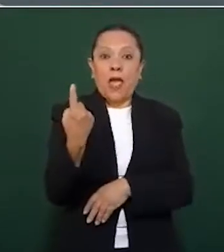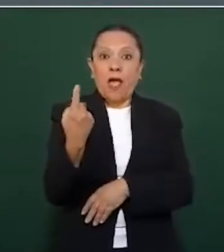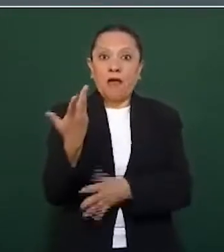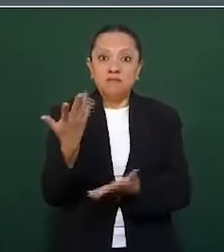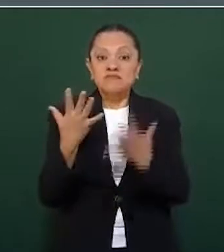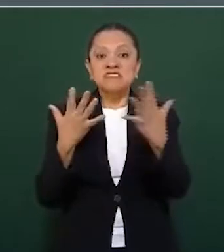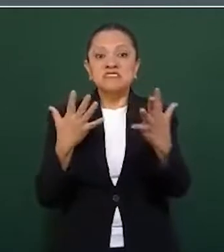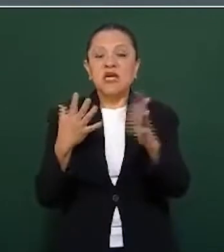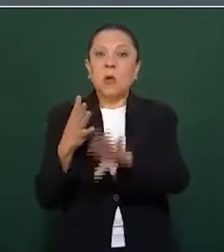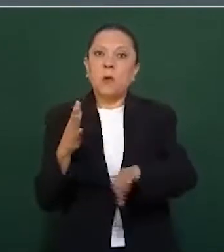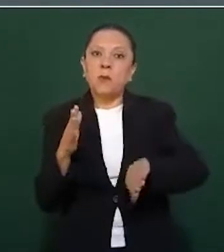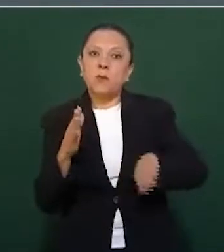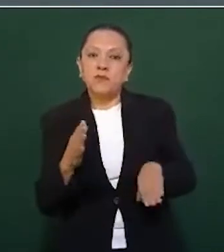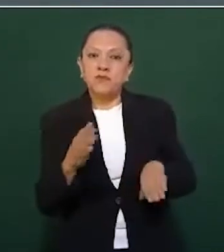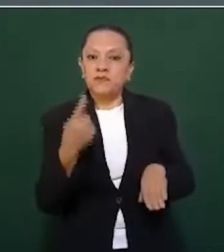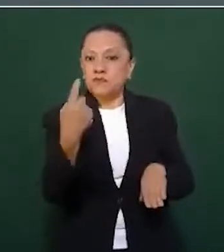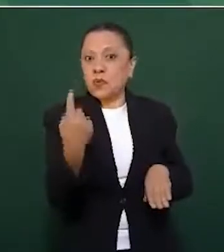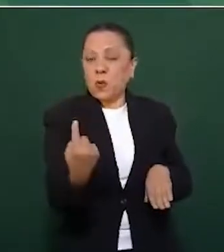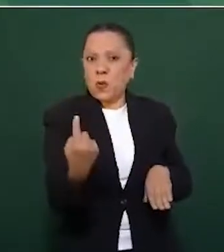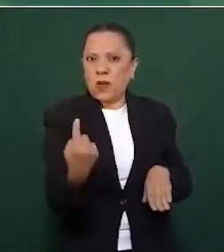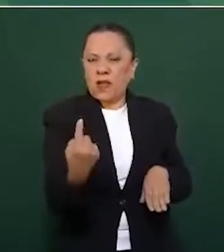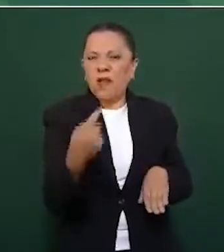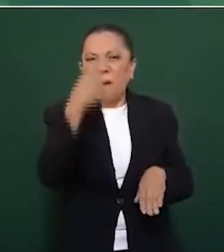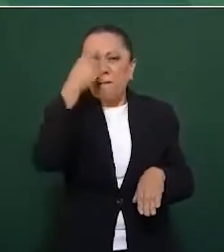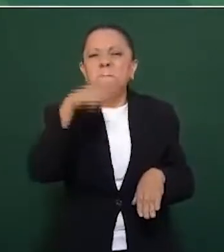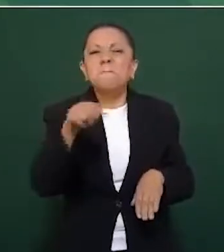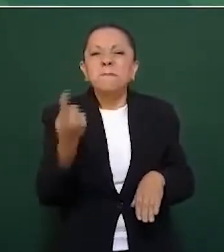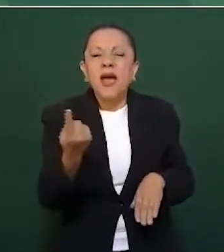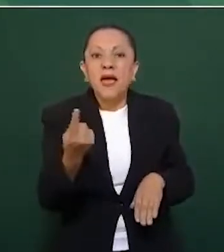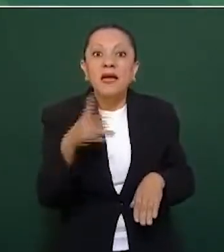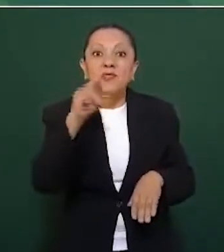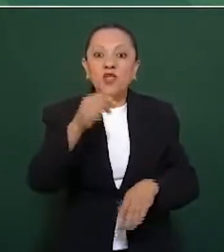para no competirle a las empresas particulares.